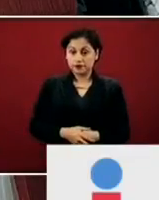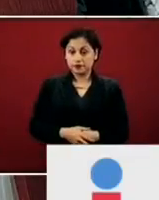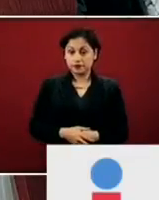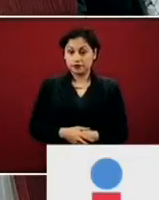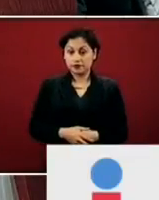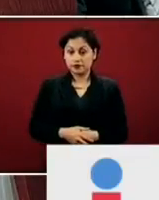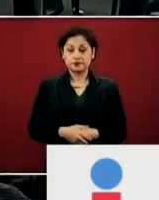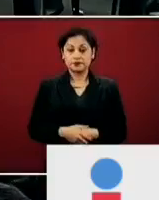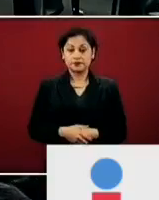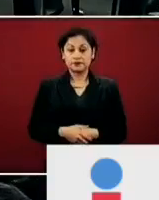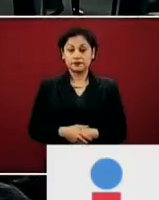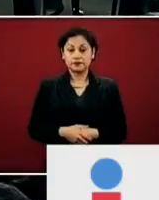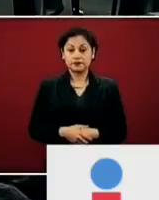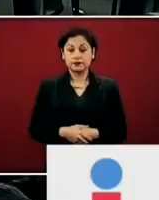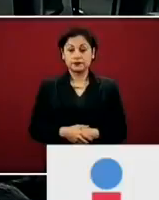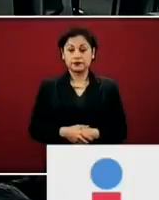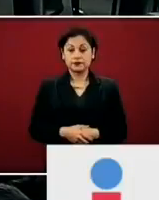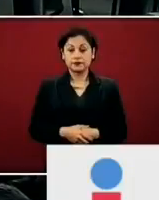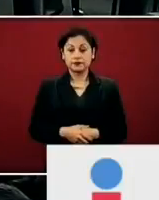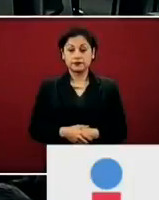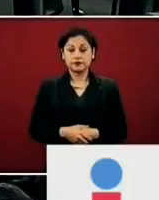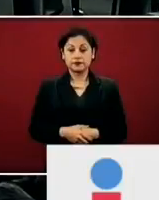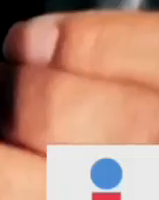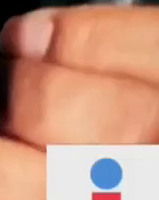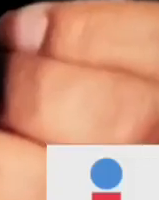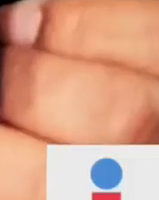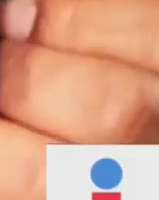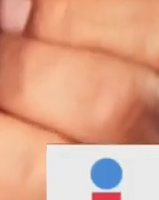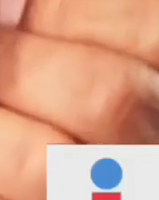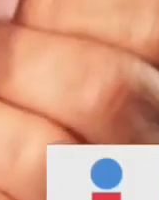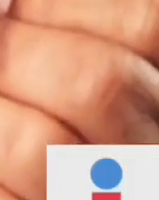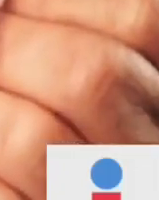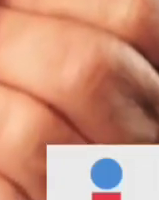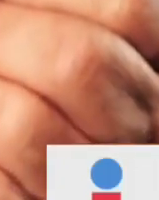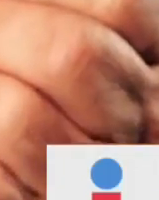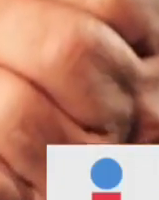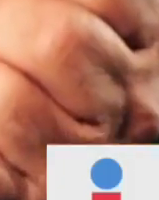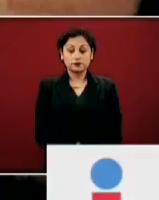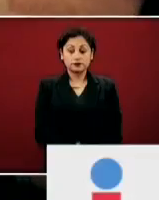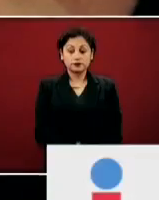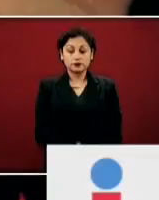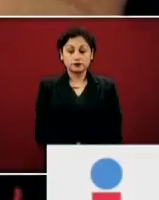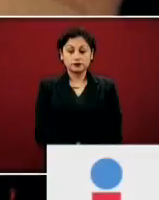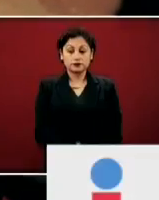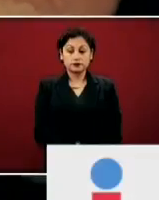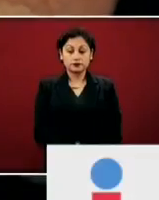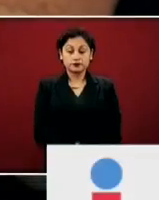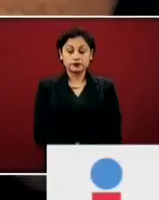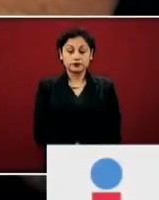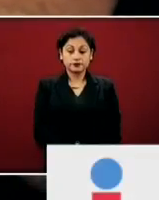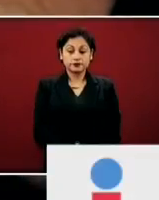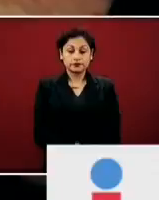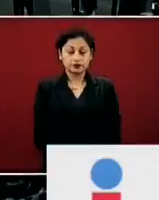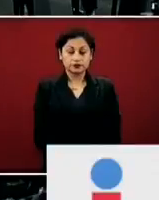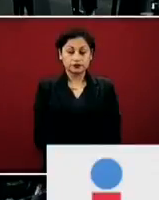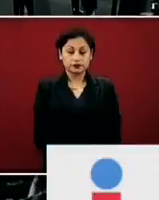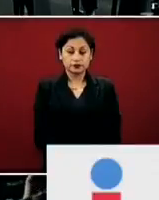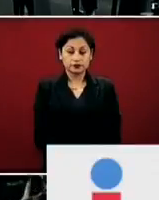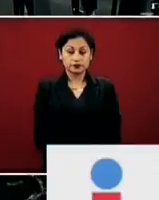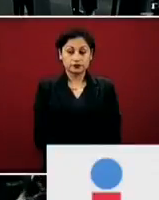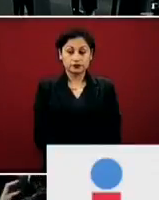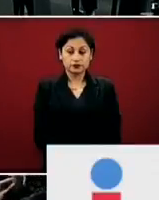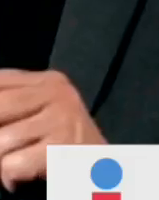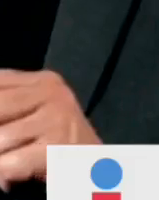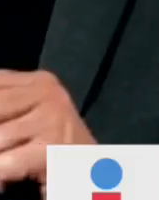000 para que él pueda efectuar el pago de este billete, que